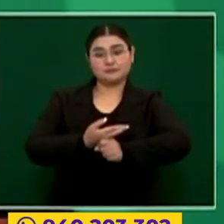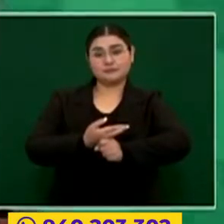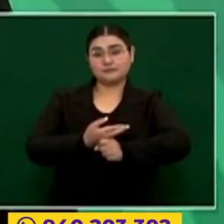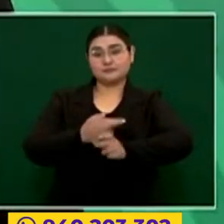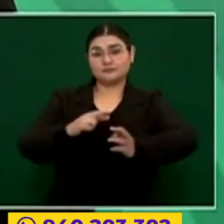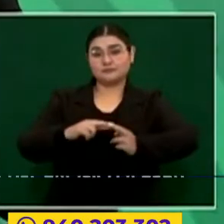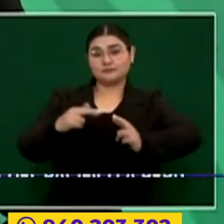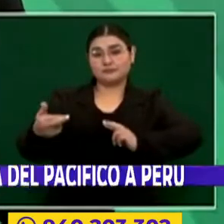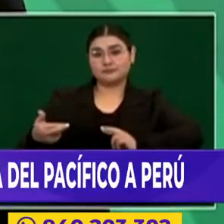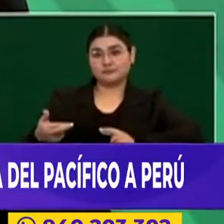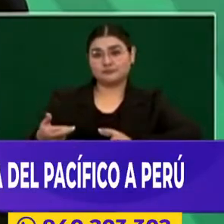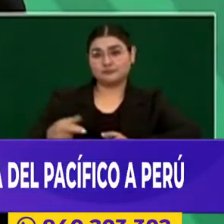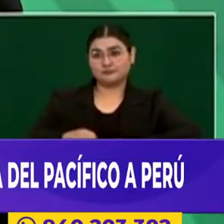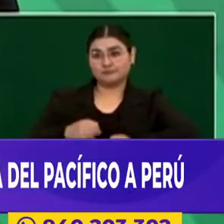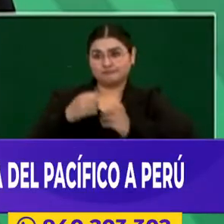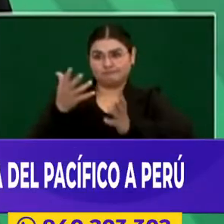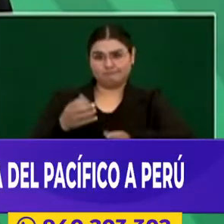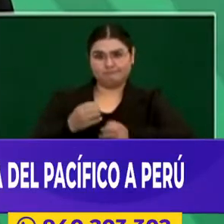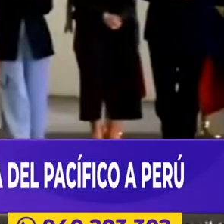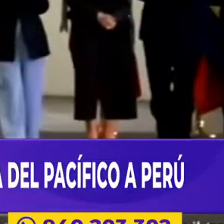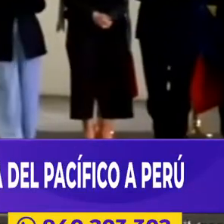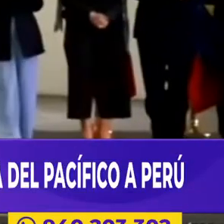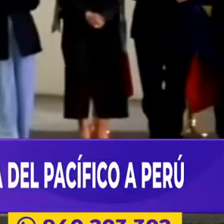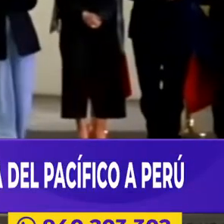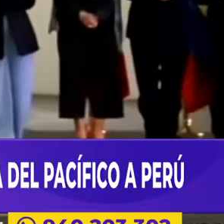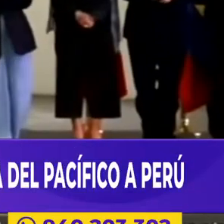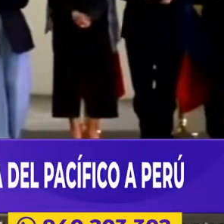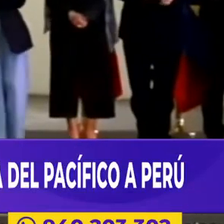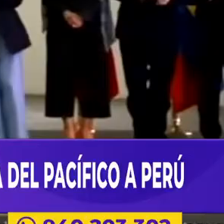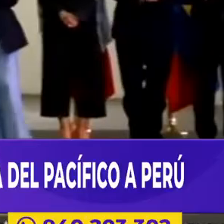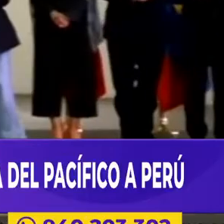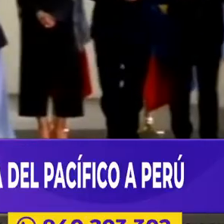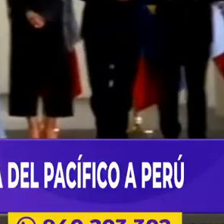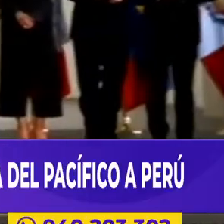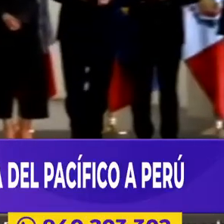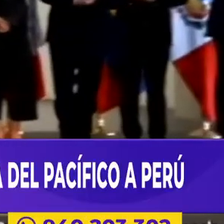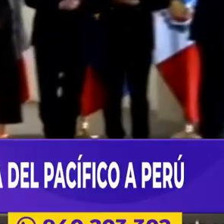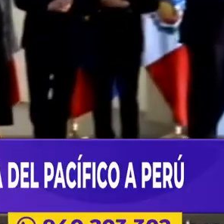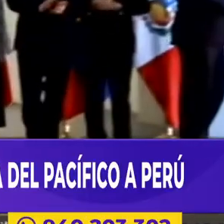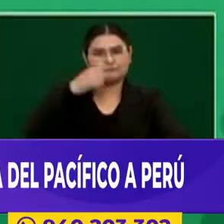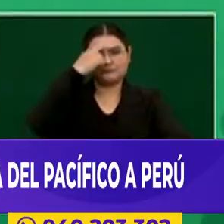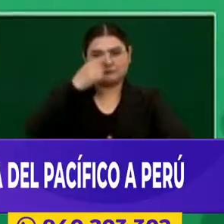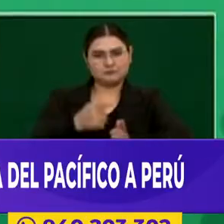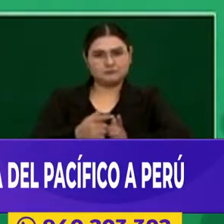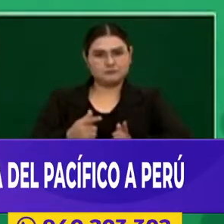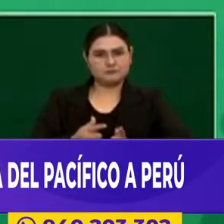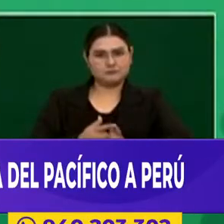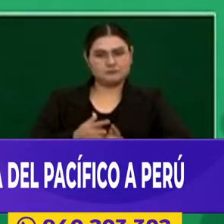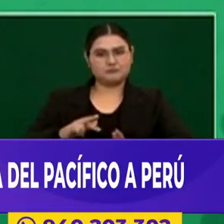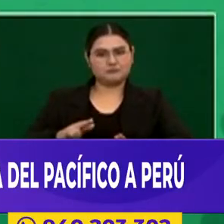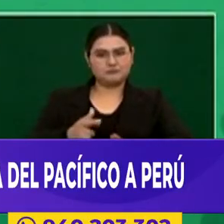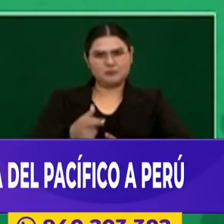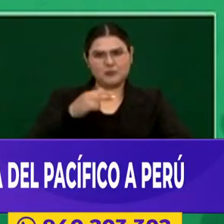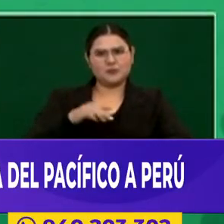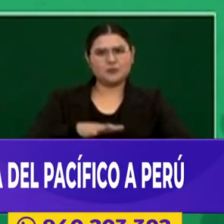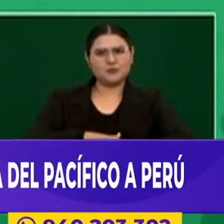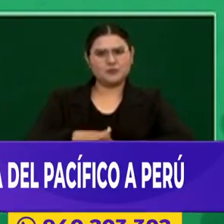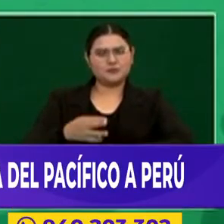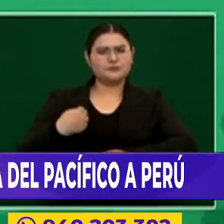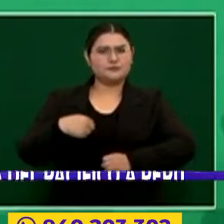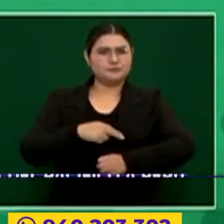habló fuerte y claro para negarse a entregar la presidencia de la Alianza del Pacífico a Perú. ¿Qué hacemos?